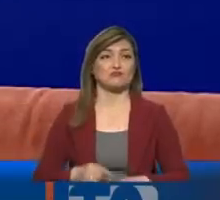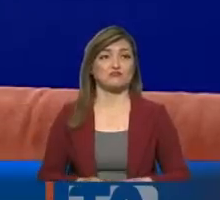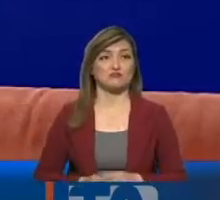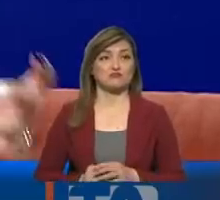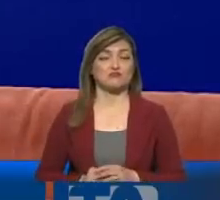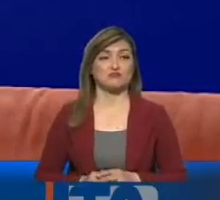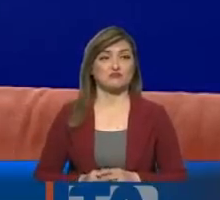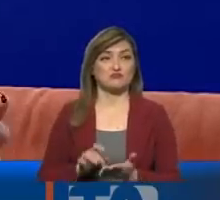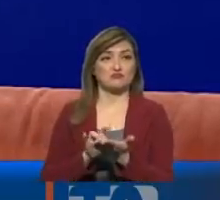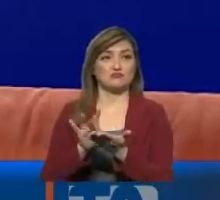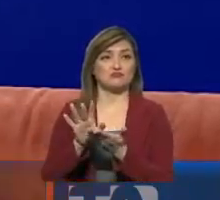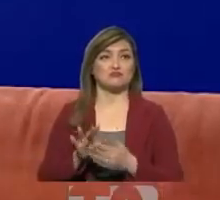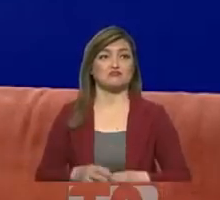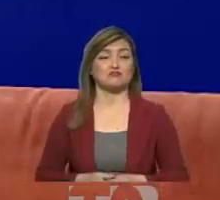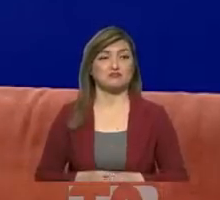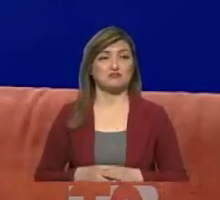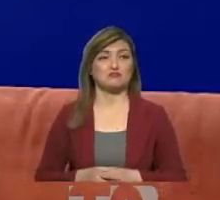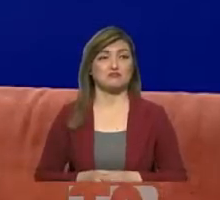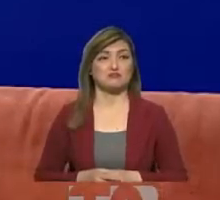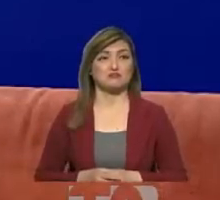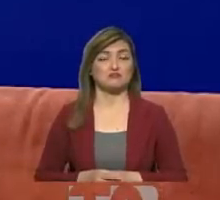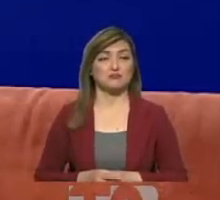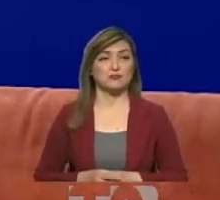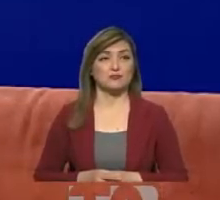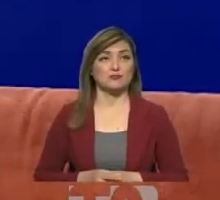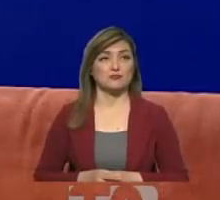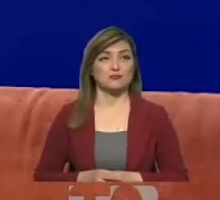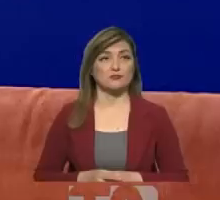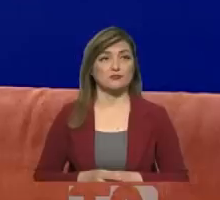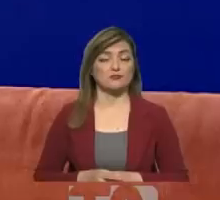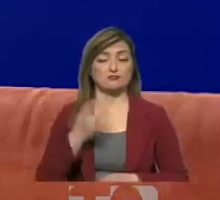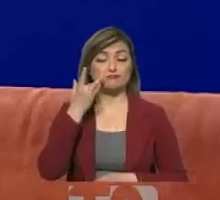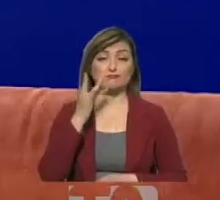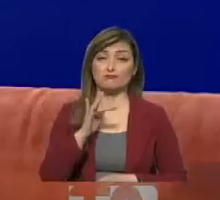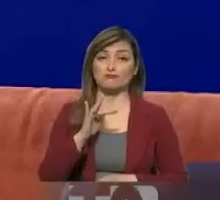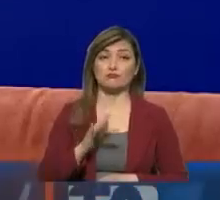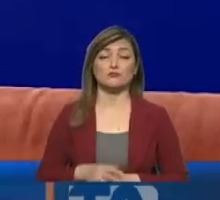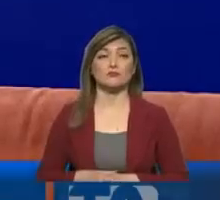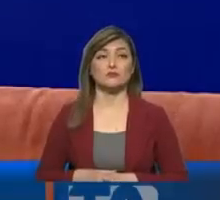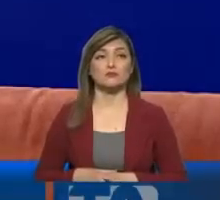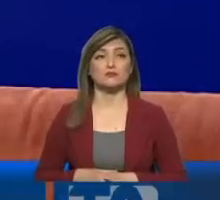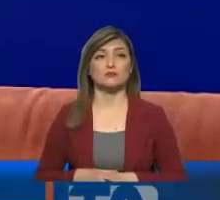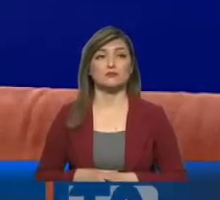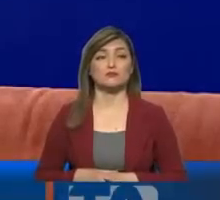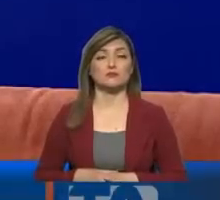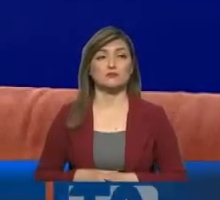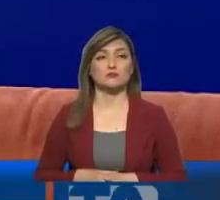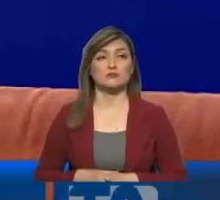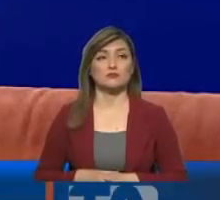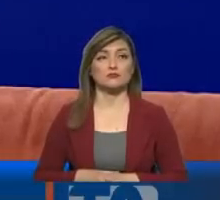no votaron por remover al causante de esta mala gestión. Sí, nos extraña, pero bueno, ya son temas